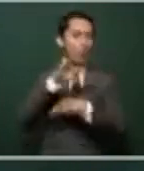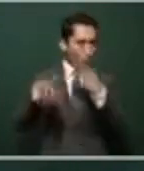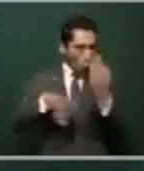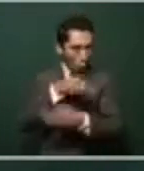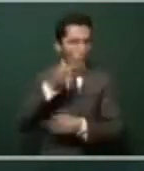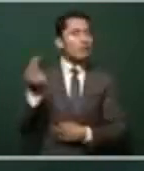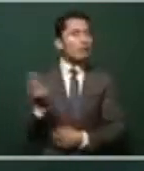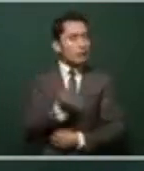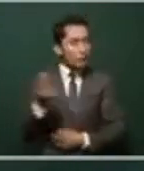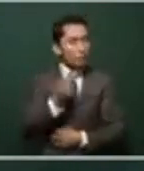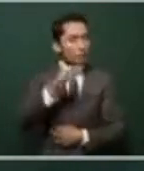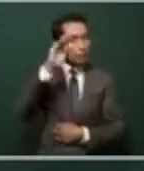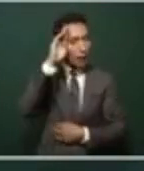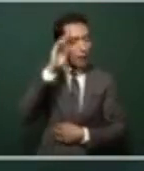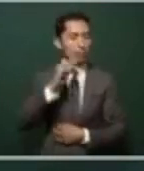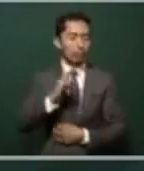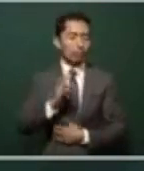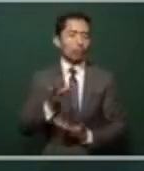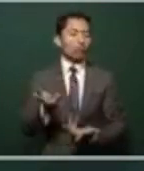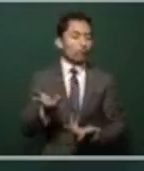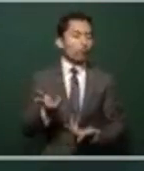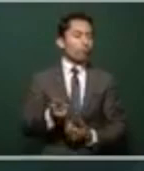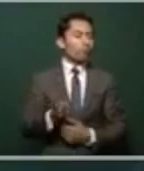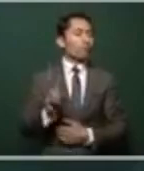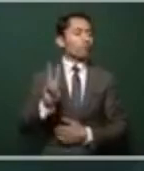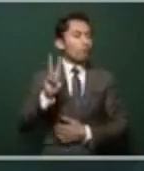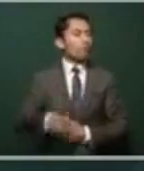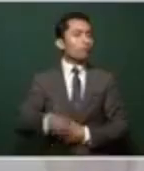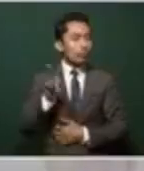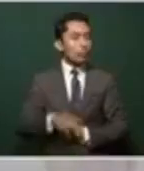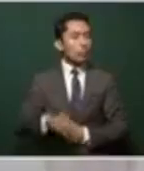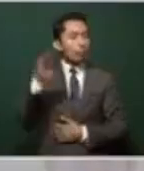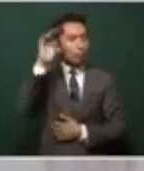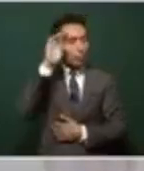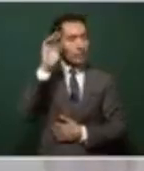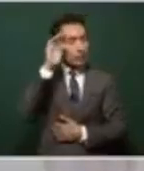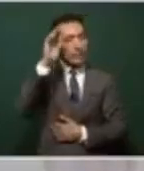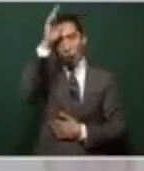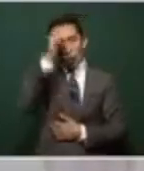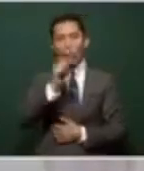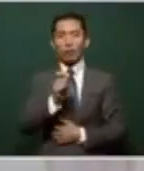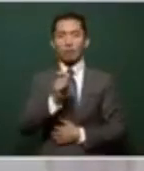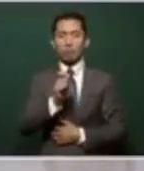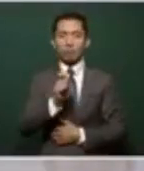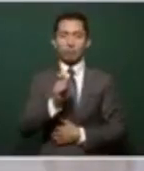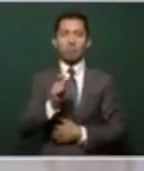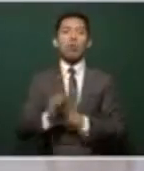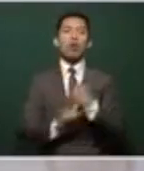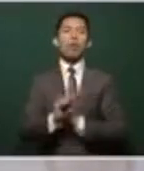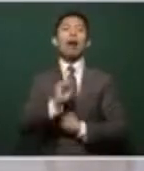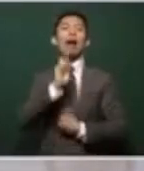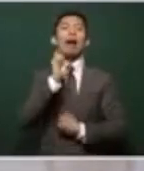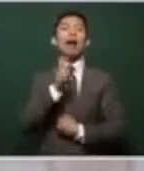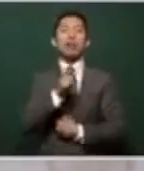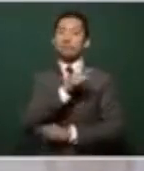aceptemos de que se trata de un problema político